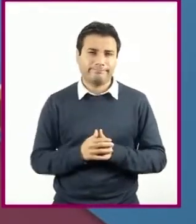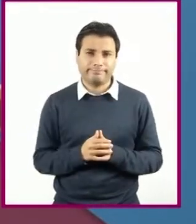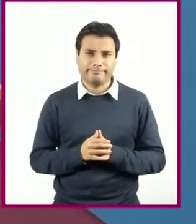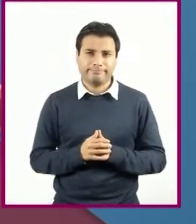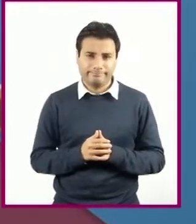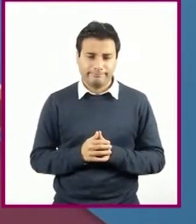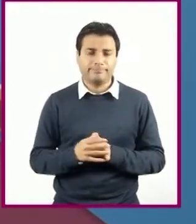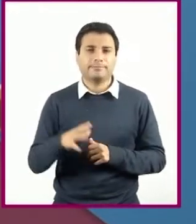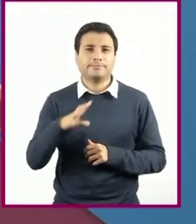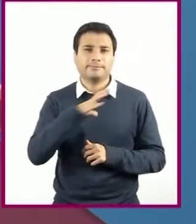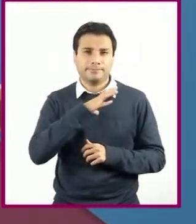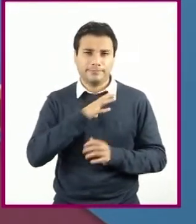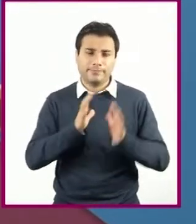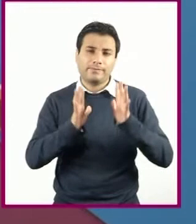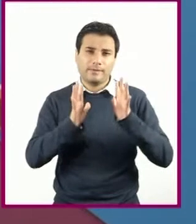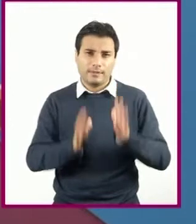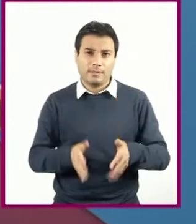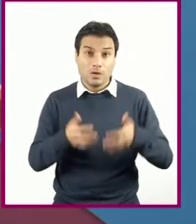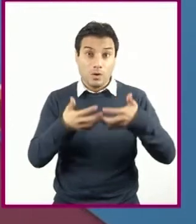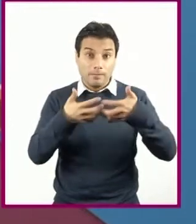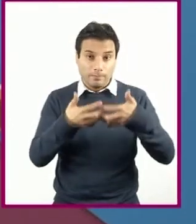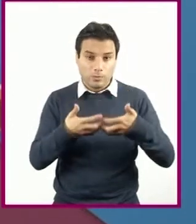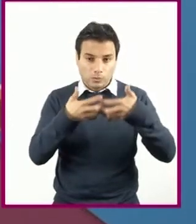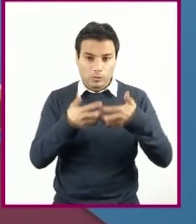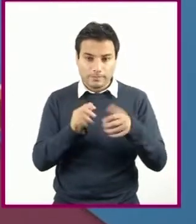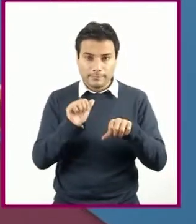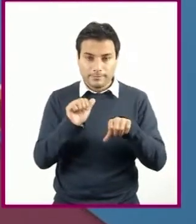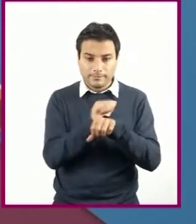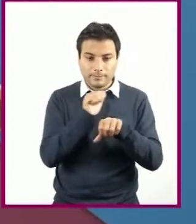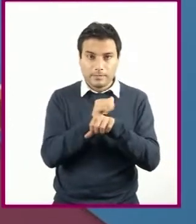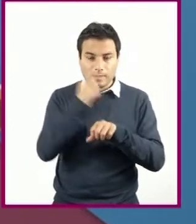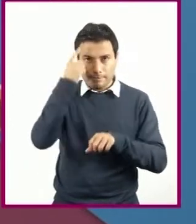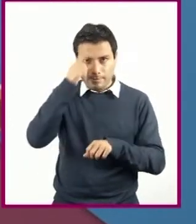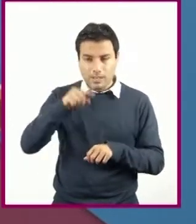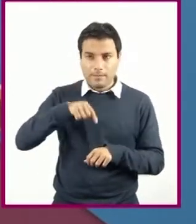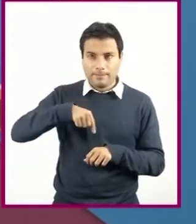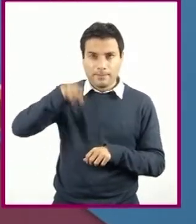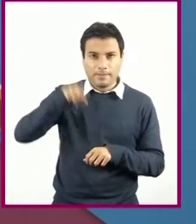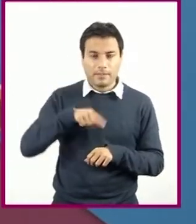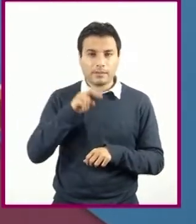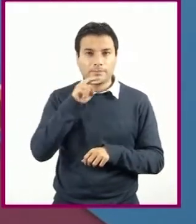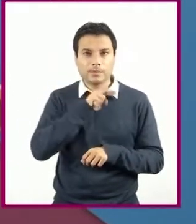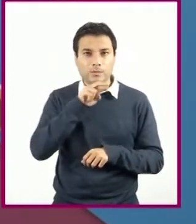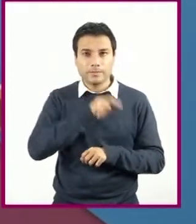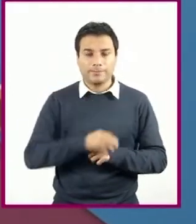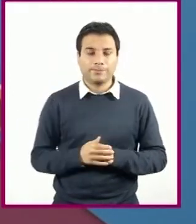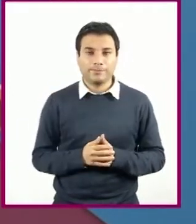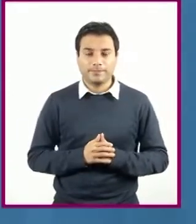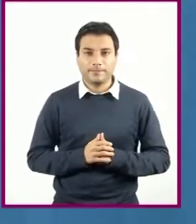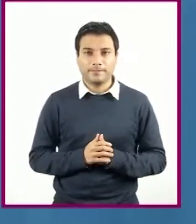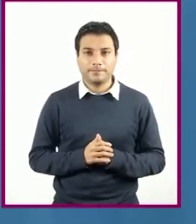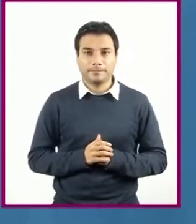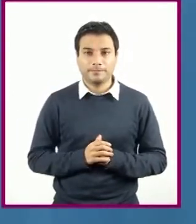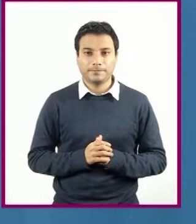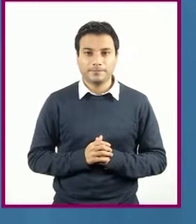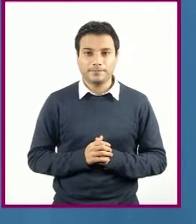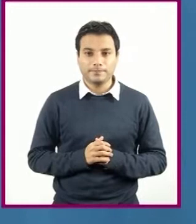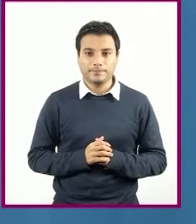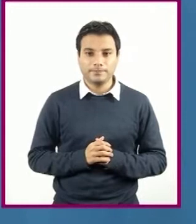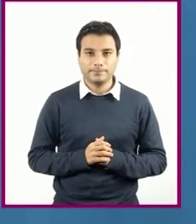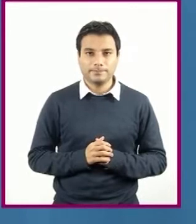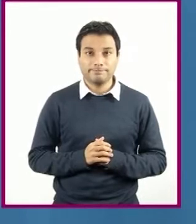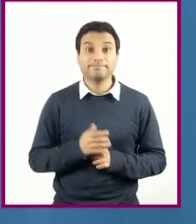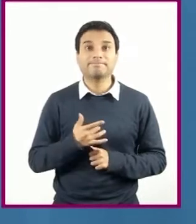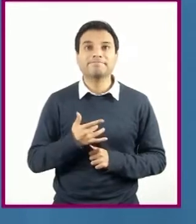como la invención de un motor móvil para mecanizar el transporte por carretera. ¿Qué